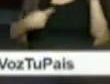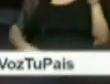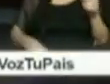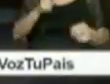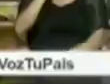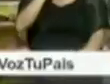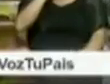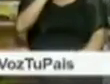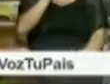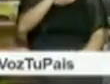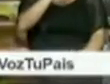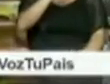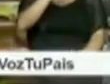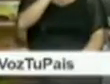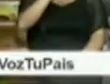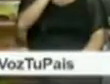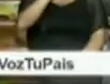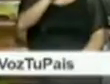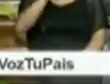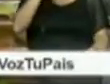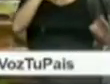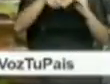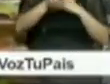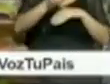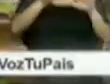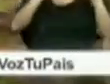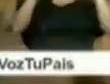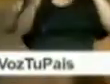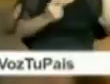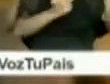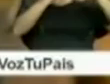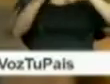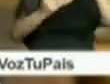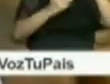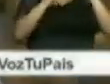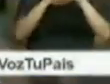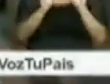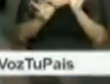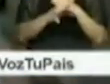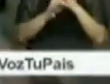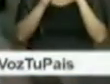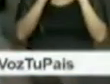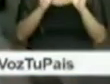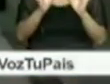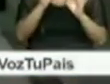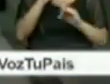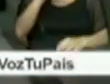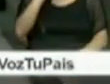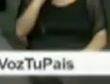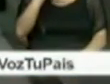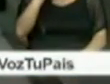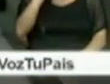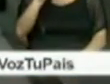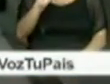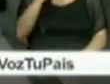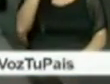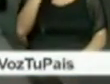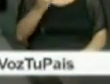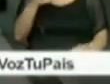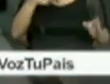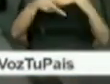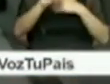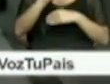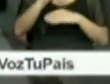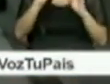Jinping, en un momento histórico inauguraron las 8 turbinas que permiten el funcionamiento de Coca-Cola Sinclair. El acto inaugural contó con